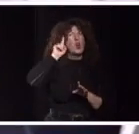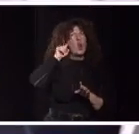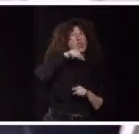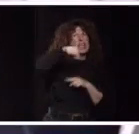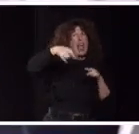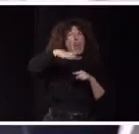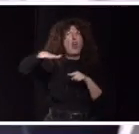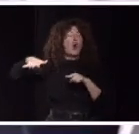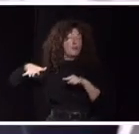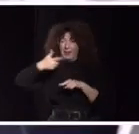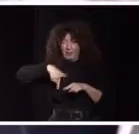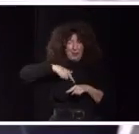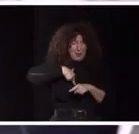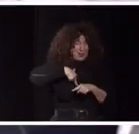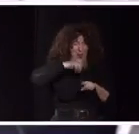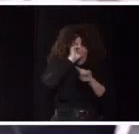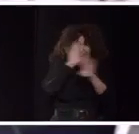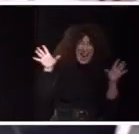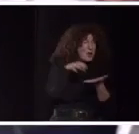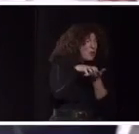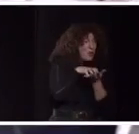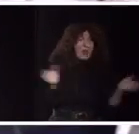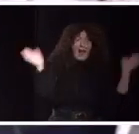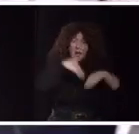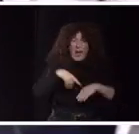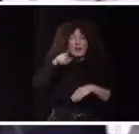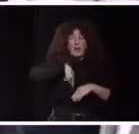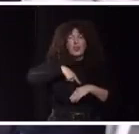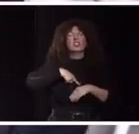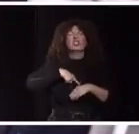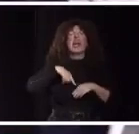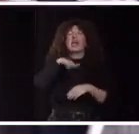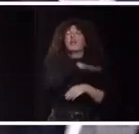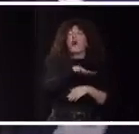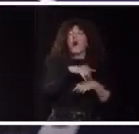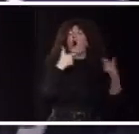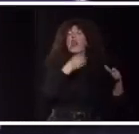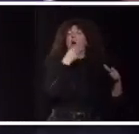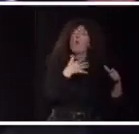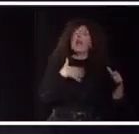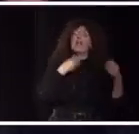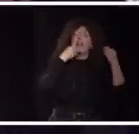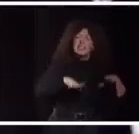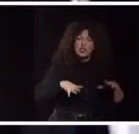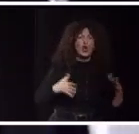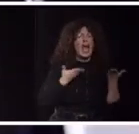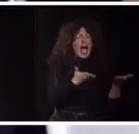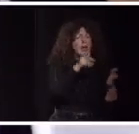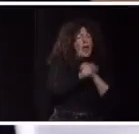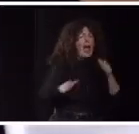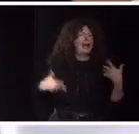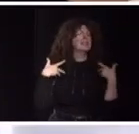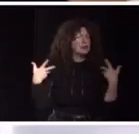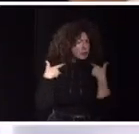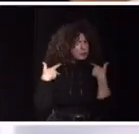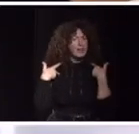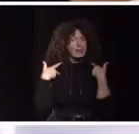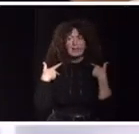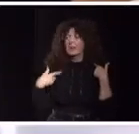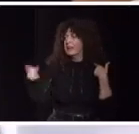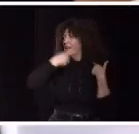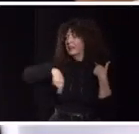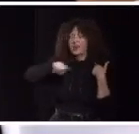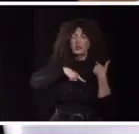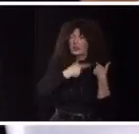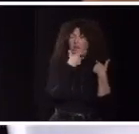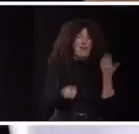principios. Nosotros lo tenemos tan claro que nunca dudamos que estamos en el lado bueno de la historia. Y estamos con la gente que sufre. Por eso para nosotras es